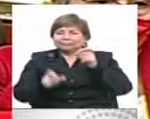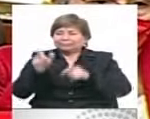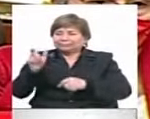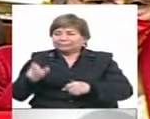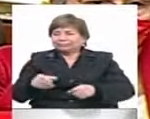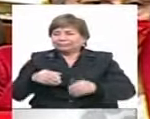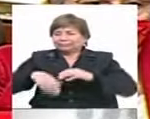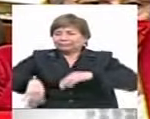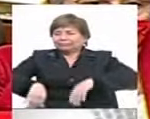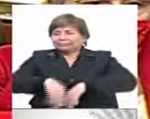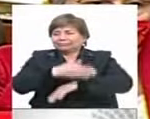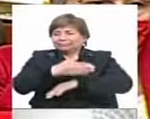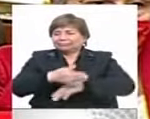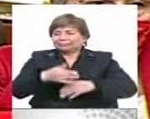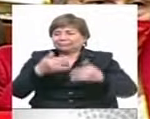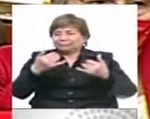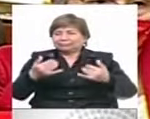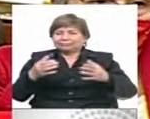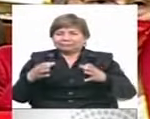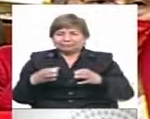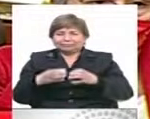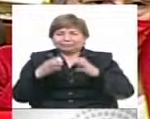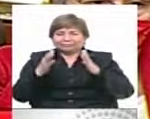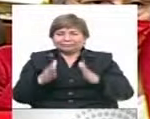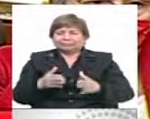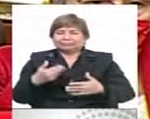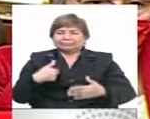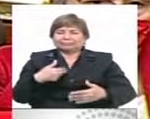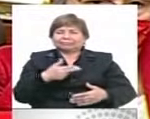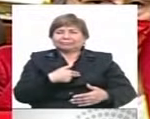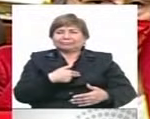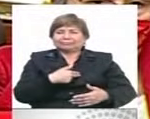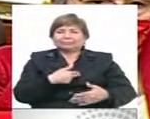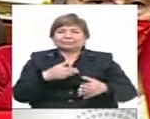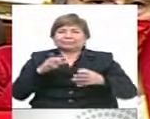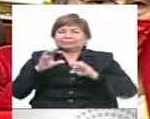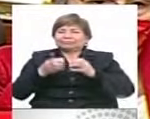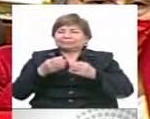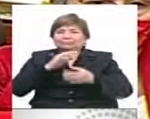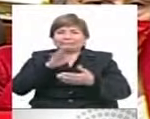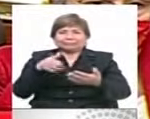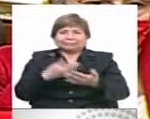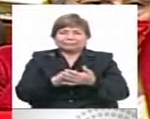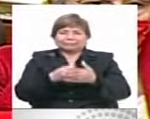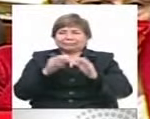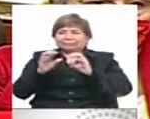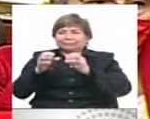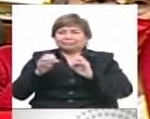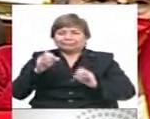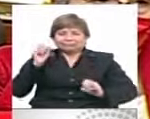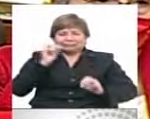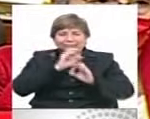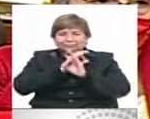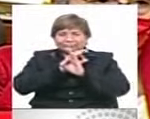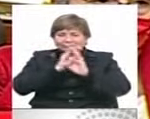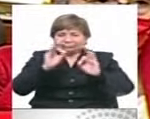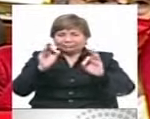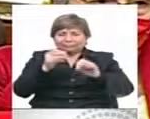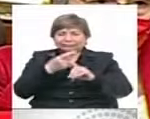popular en las calles. A los congresistas de nuestra bancada y de todas las bancadas, sin